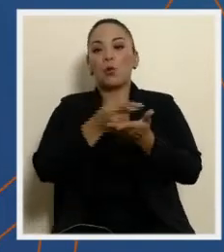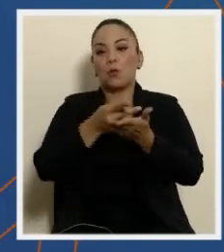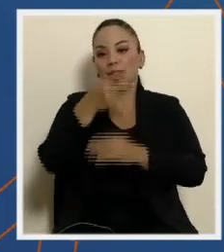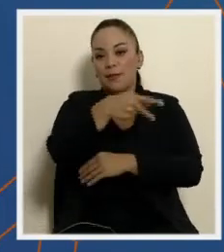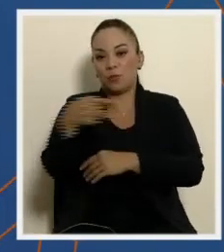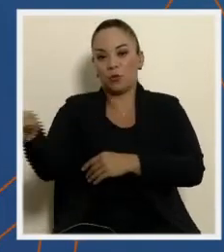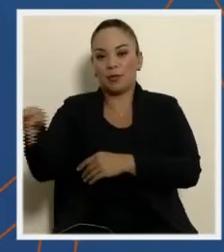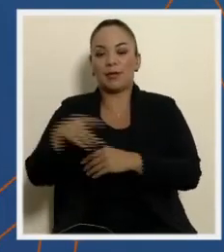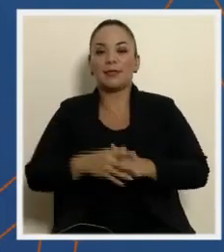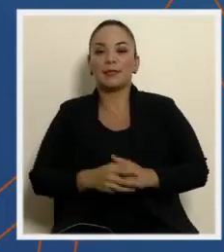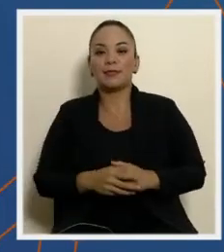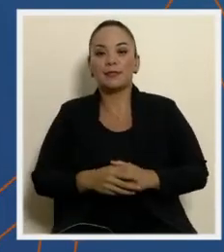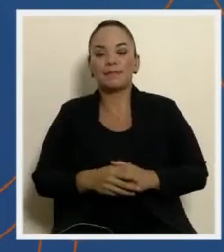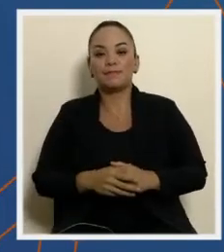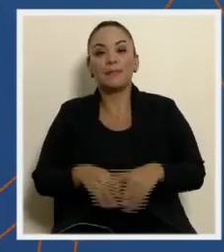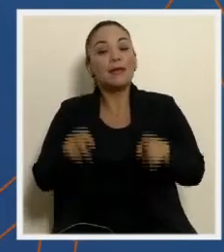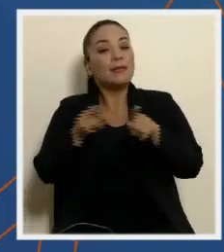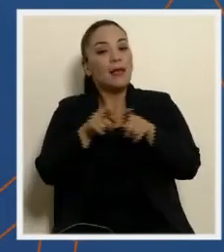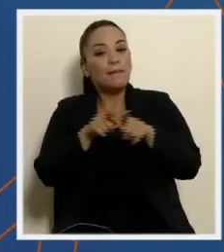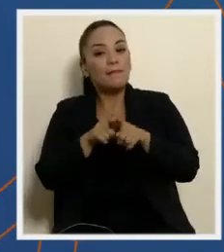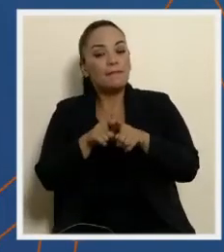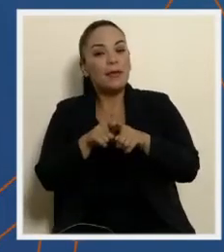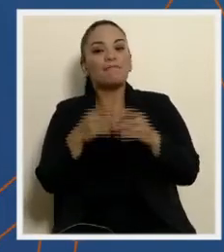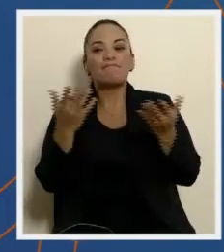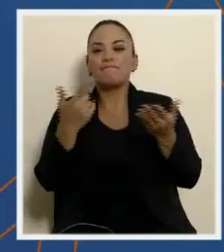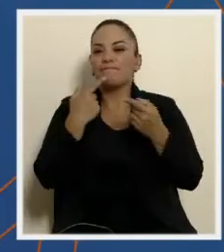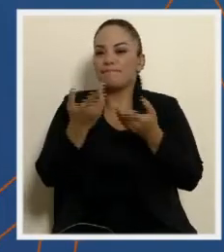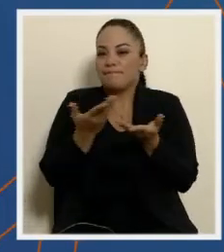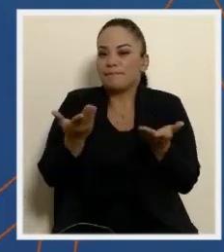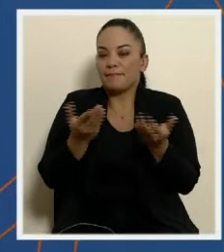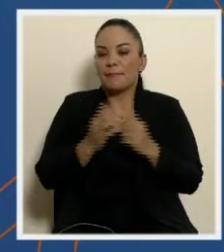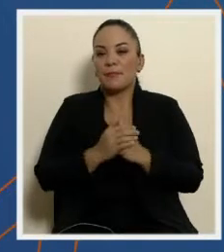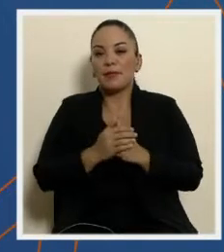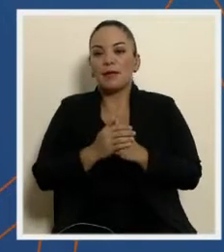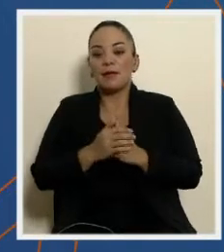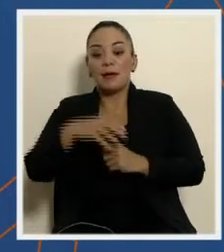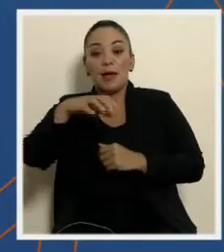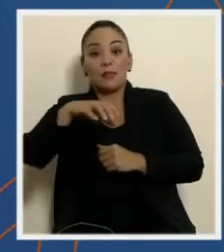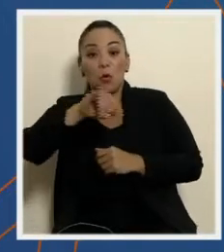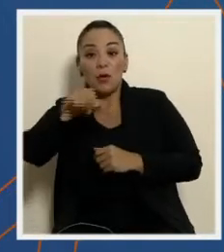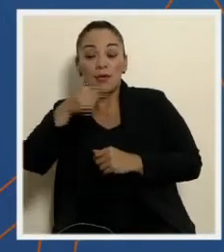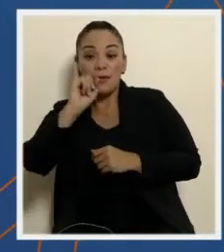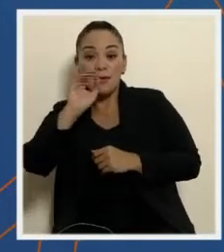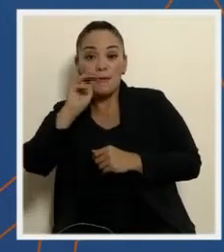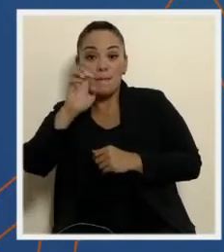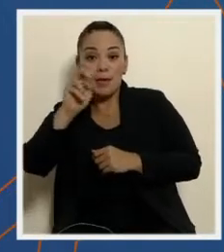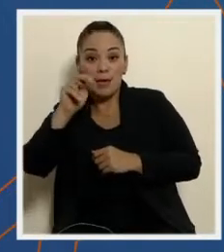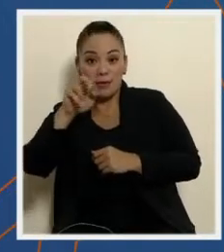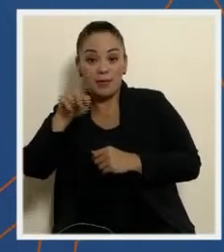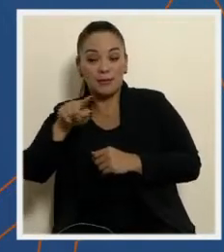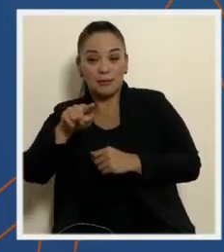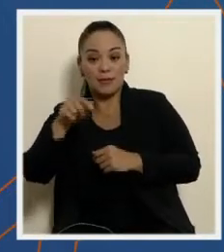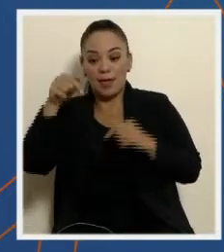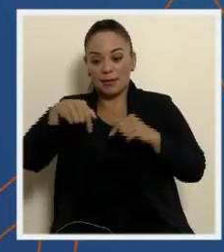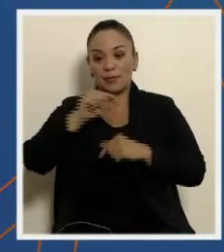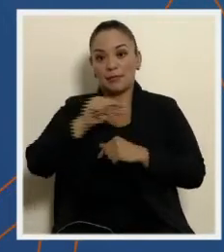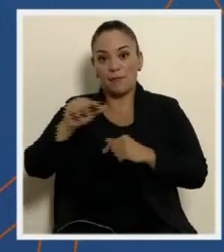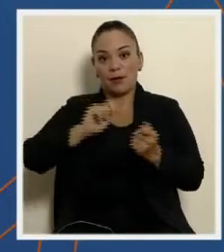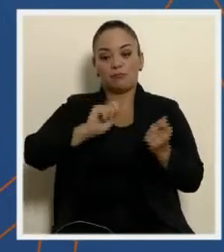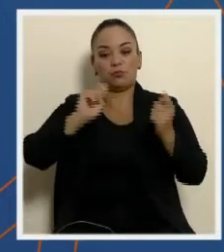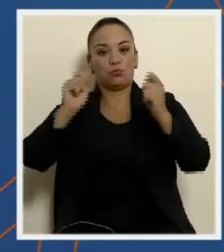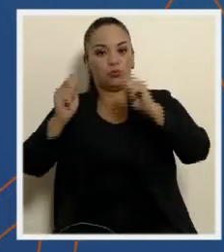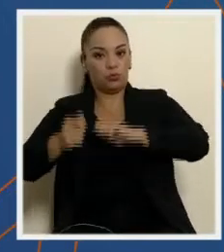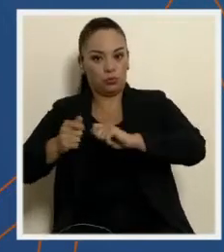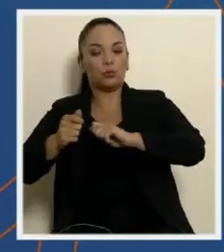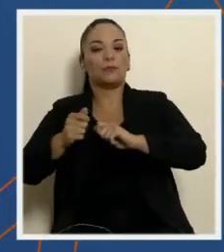Punta Arenas. También quiero resaltar que el cantón de Jiménez, que esta semana sube a la condición de